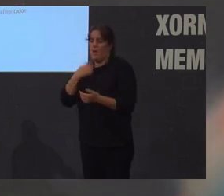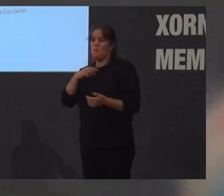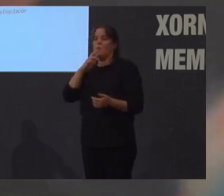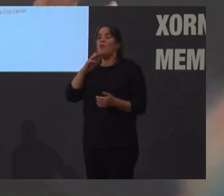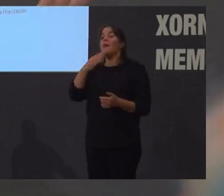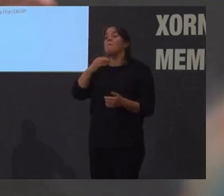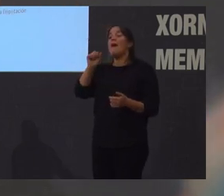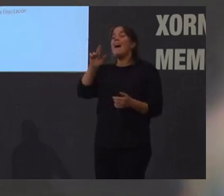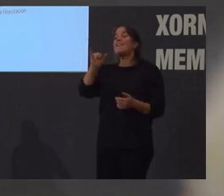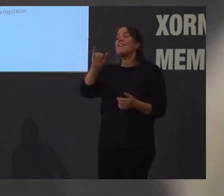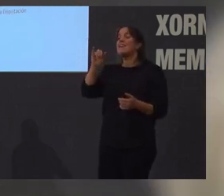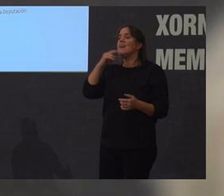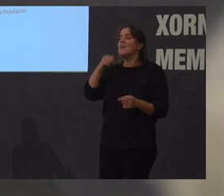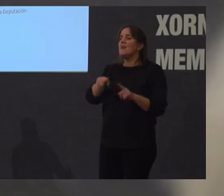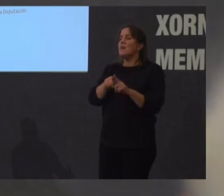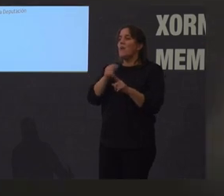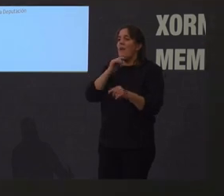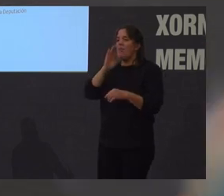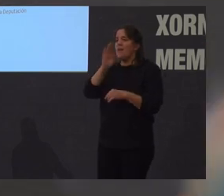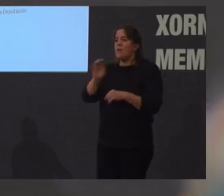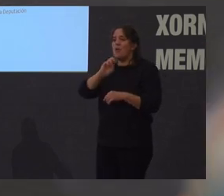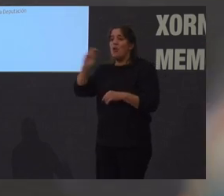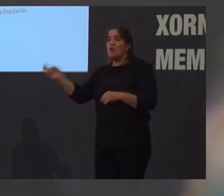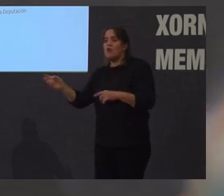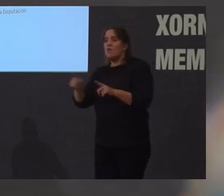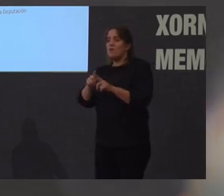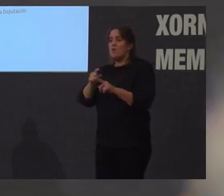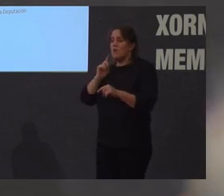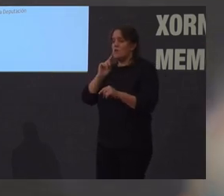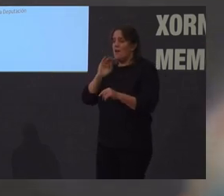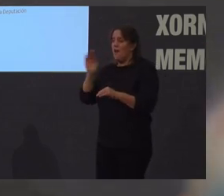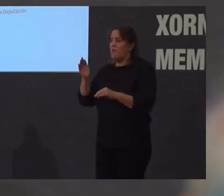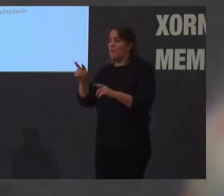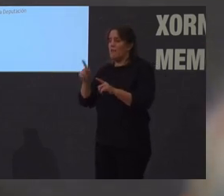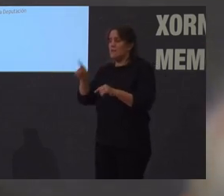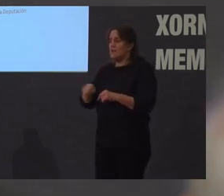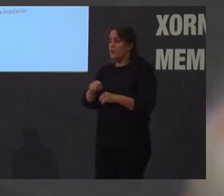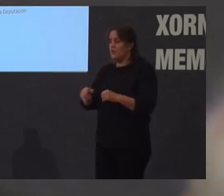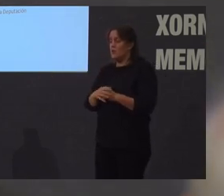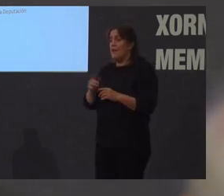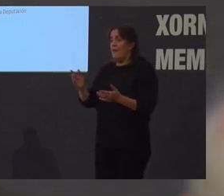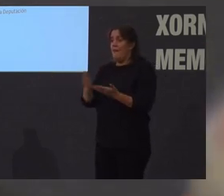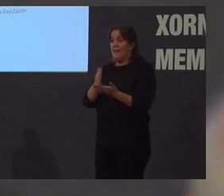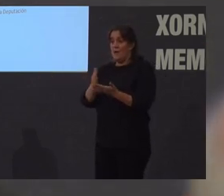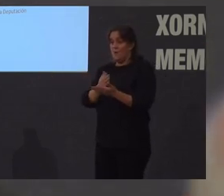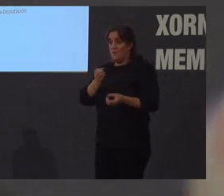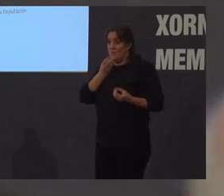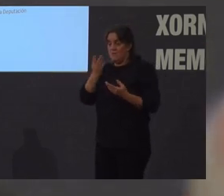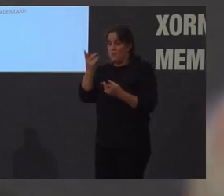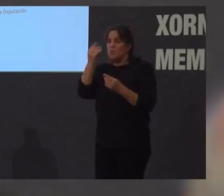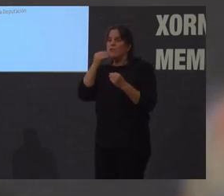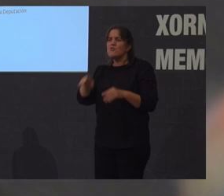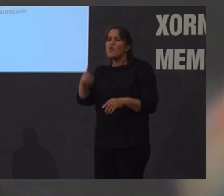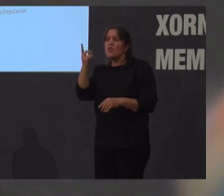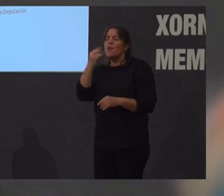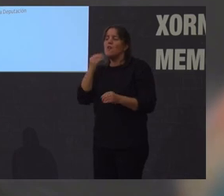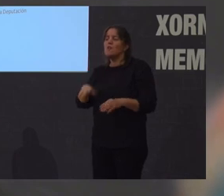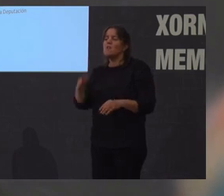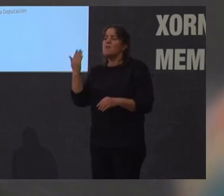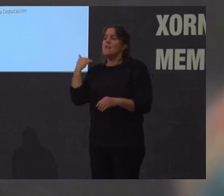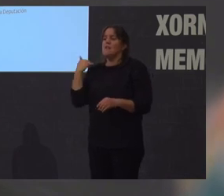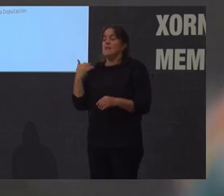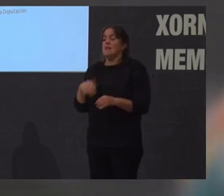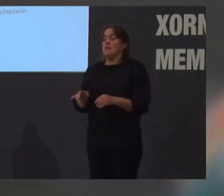Pedro Barrié era represión directa, pero hay otras maneras que simplemente es haber sido afecto al régimen. Cuento en el libro una historia, cuando